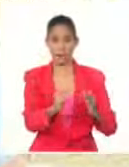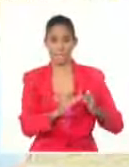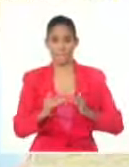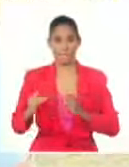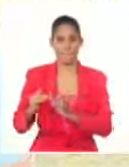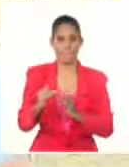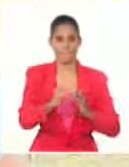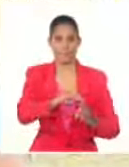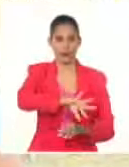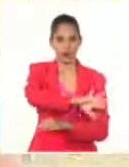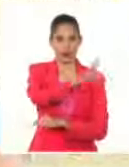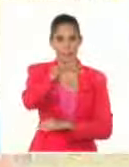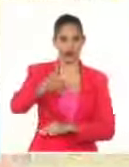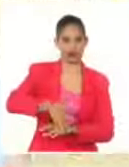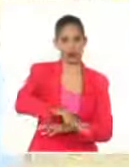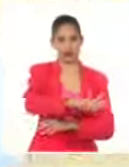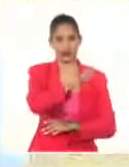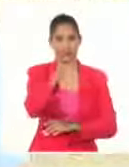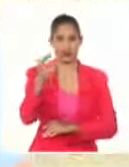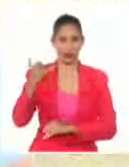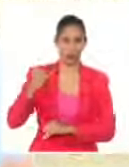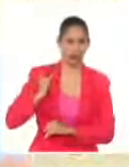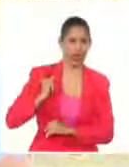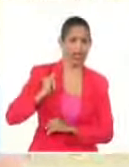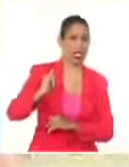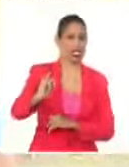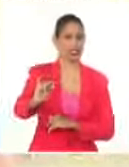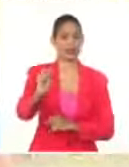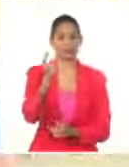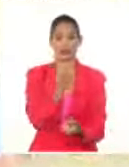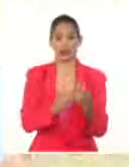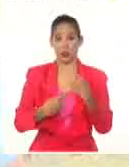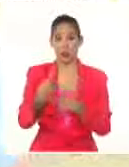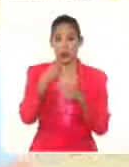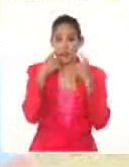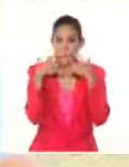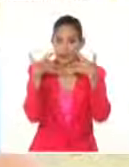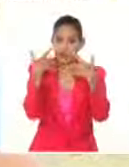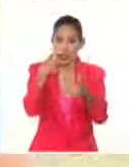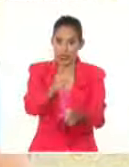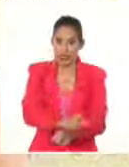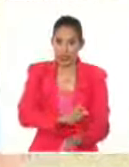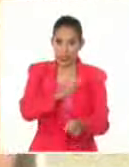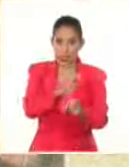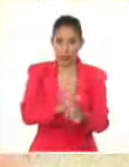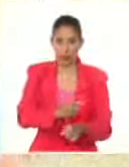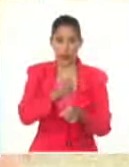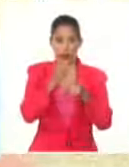la comunidad de Vega Grande, la comunidad de Niña Bonita,